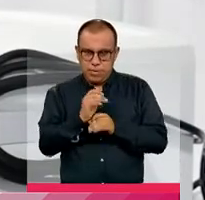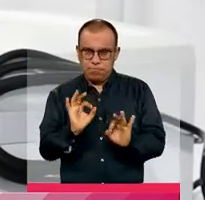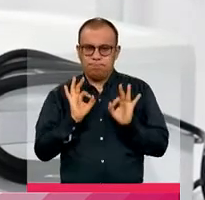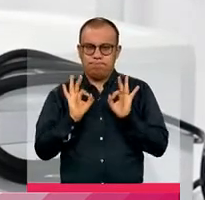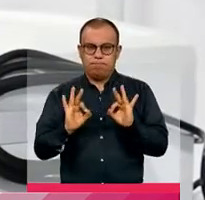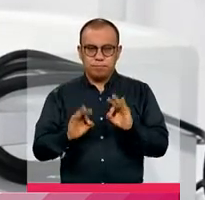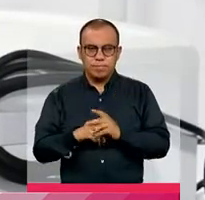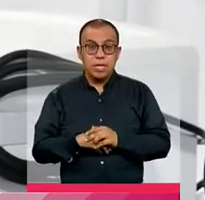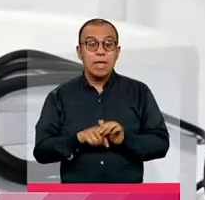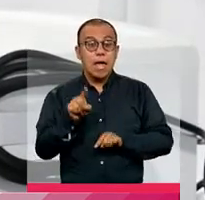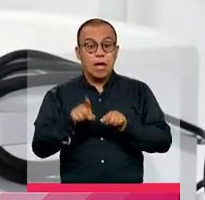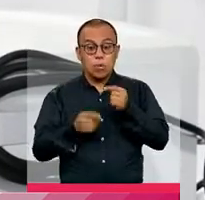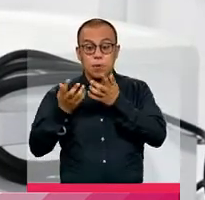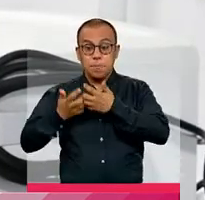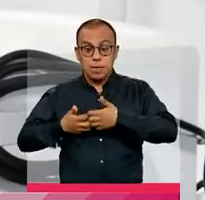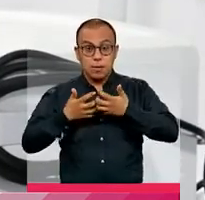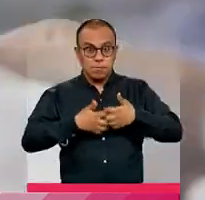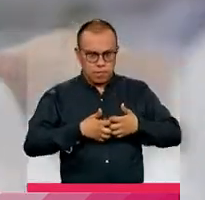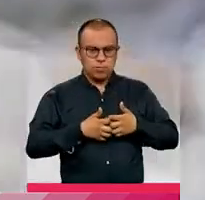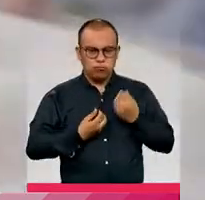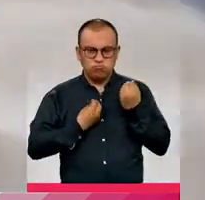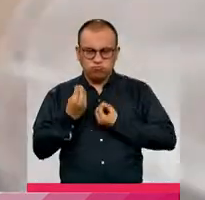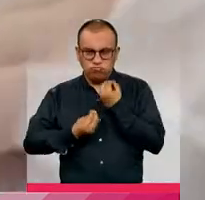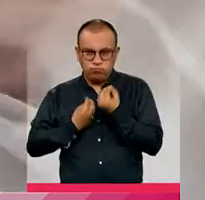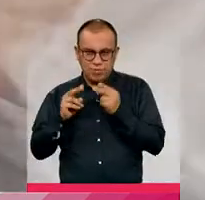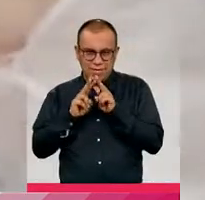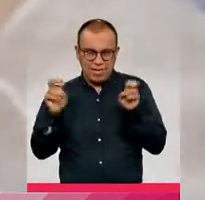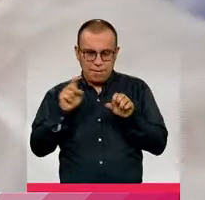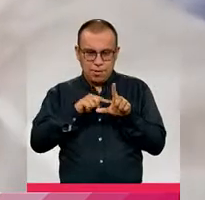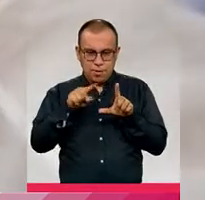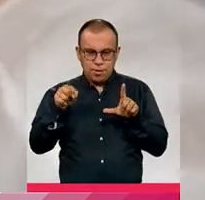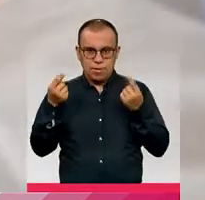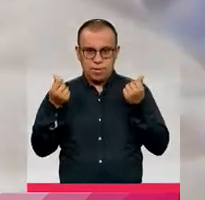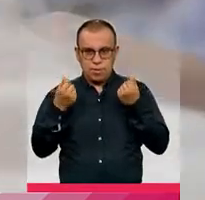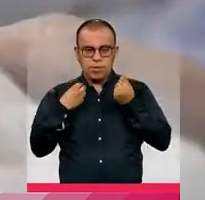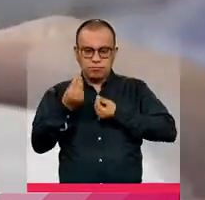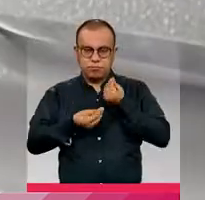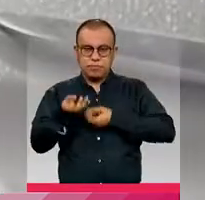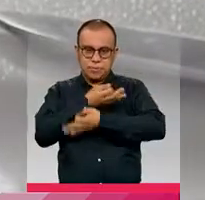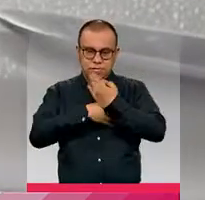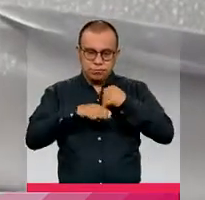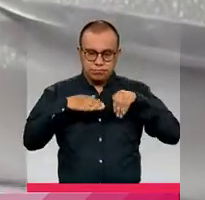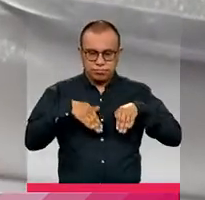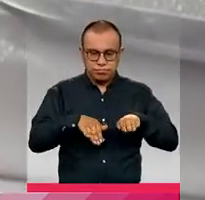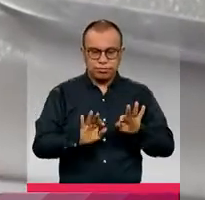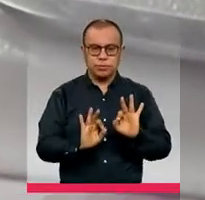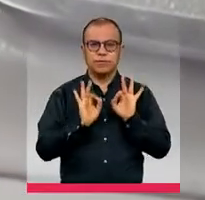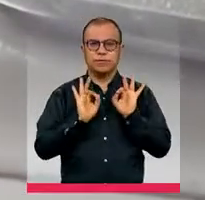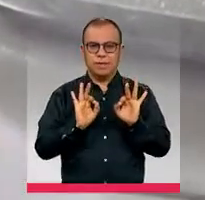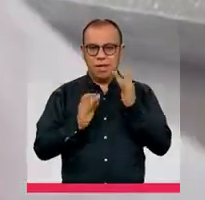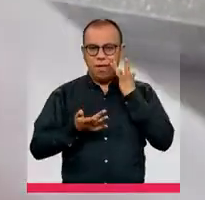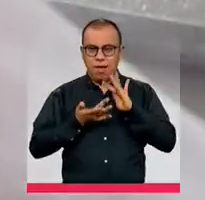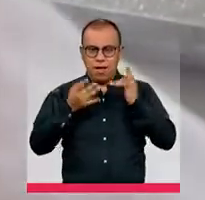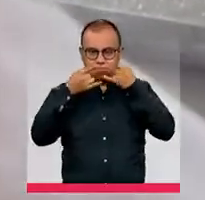y que existan pequeñas industrias que, como medida para enfrentar la crisis económica, elaboren tapabocas de buena calidad y fortalezcan la industria nacional.